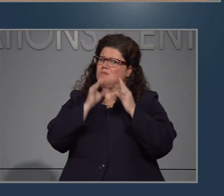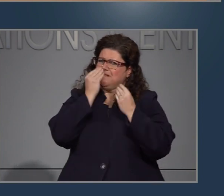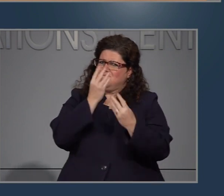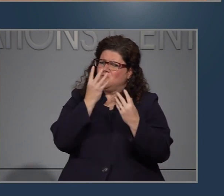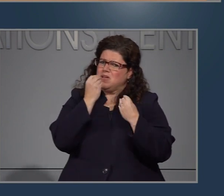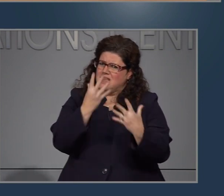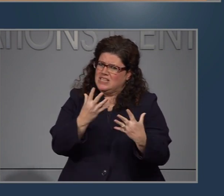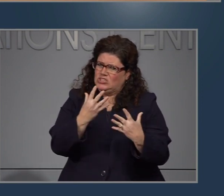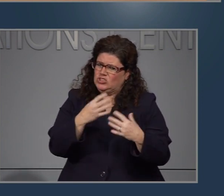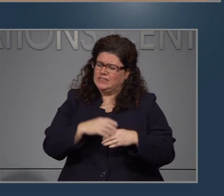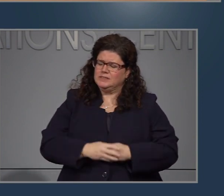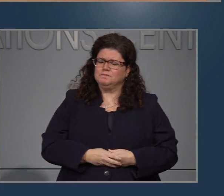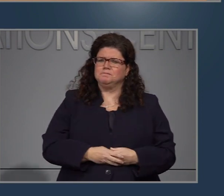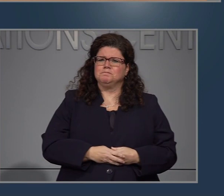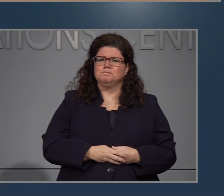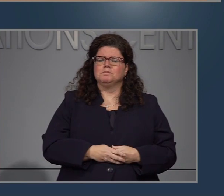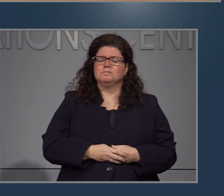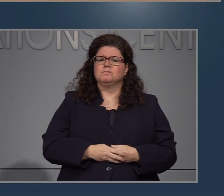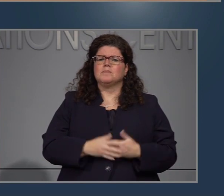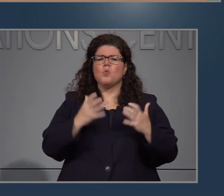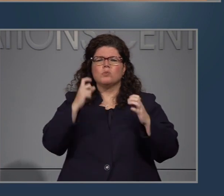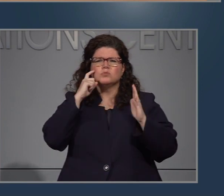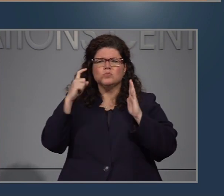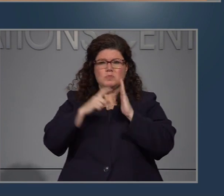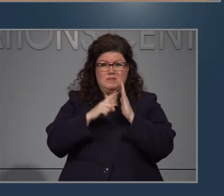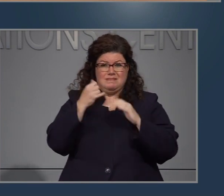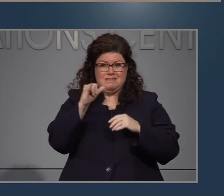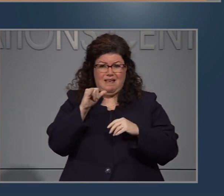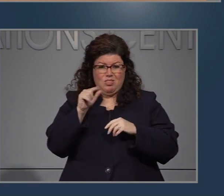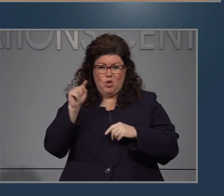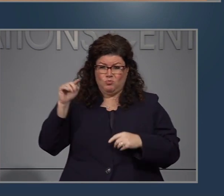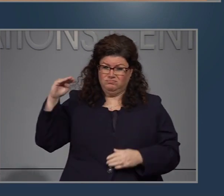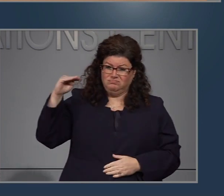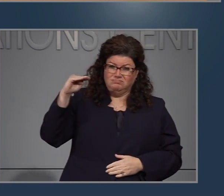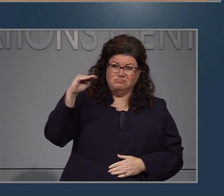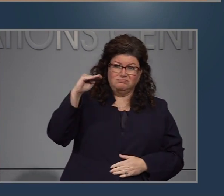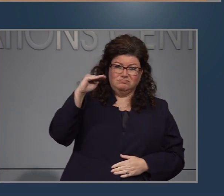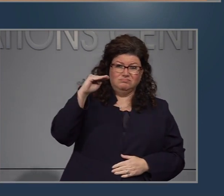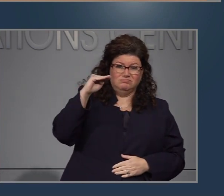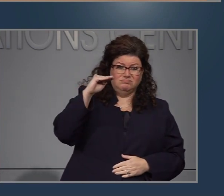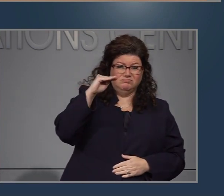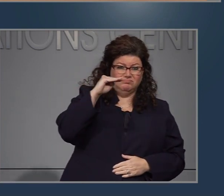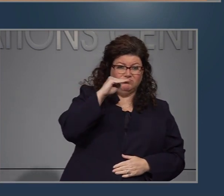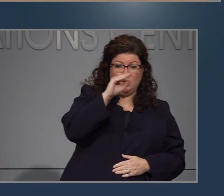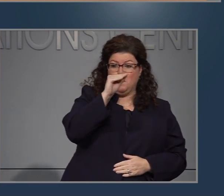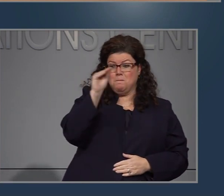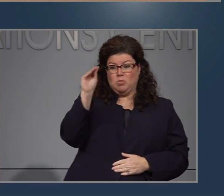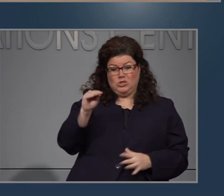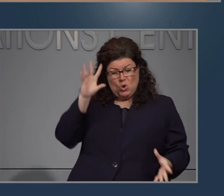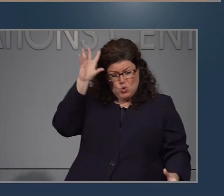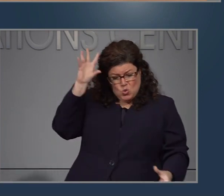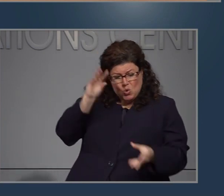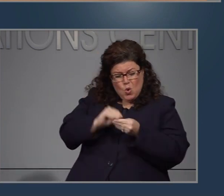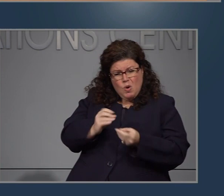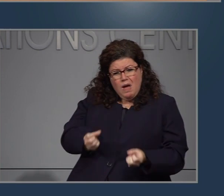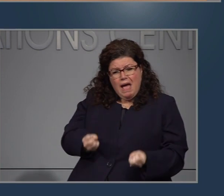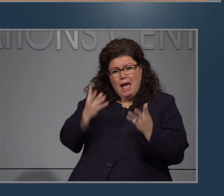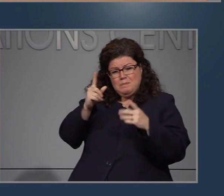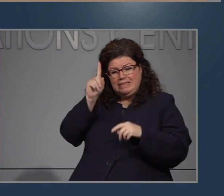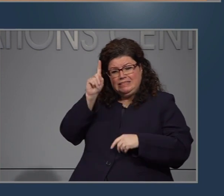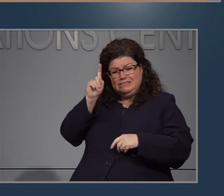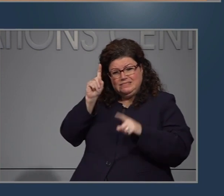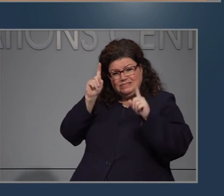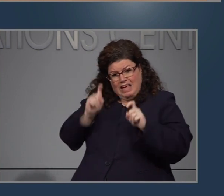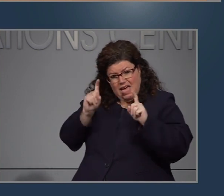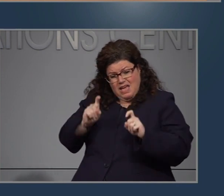contexto importante para el número de casos. Y yo quiero que presten atención a la línea amarilla. Y como pueden ver, el porcentaje de las